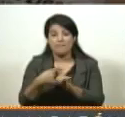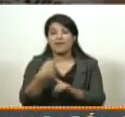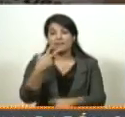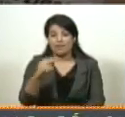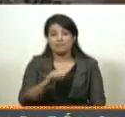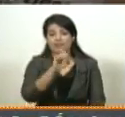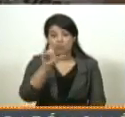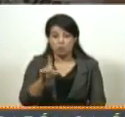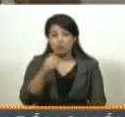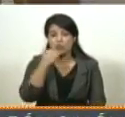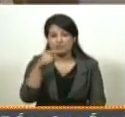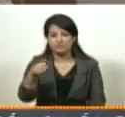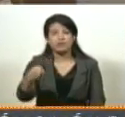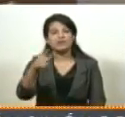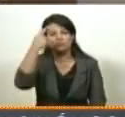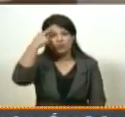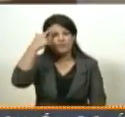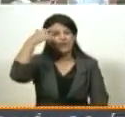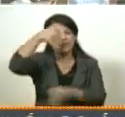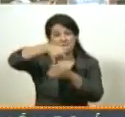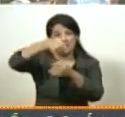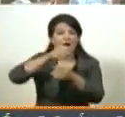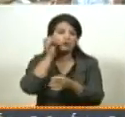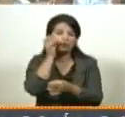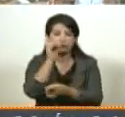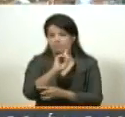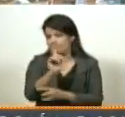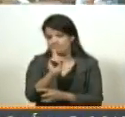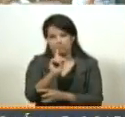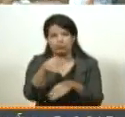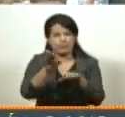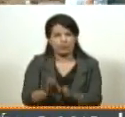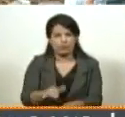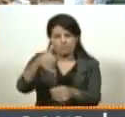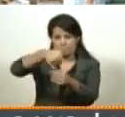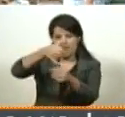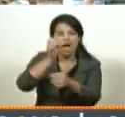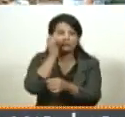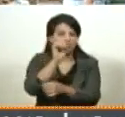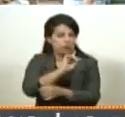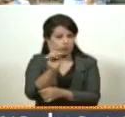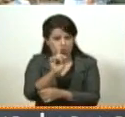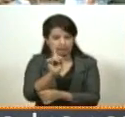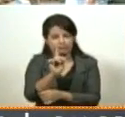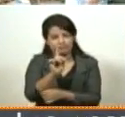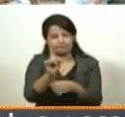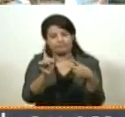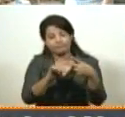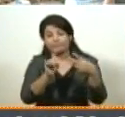estamos utilizando la tinta indeleble. Y hemos seguido también, además,